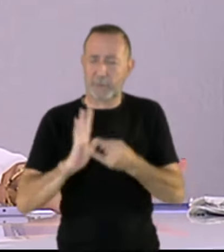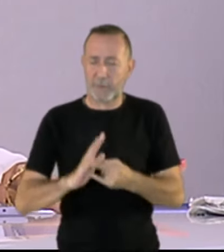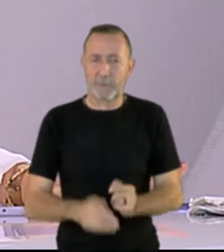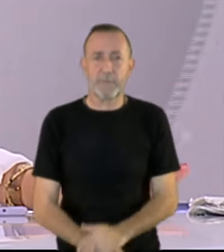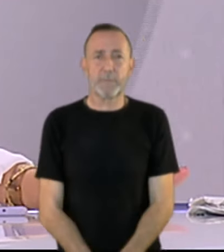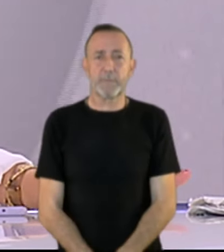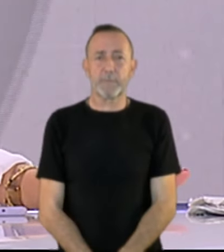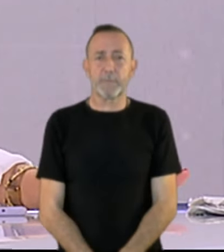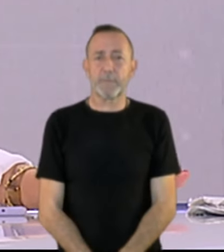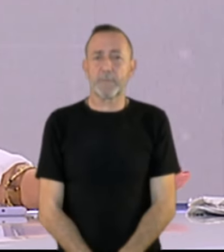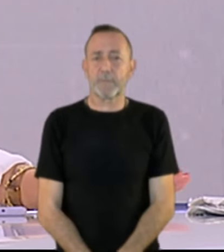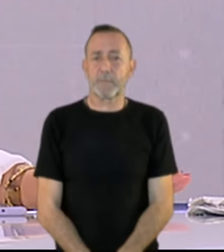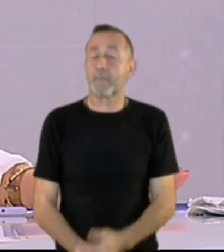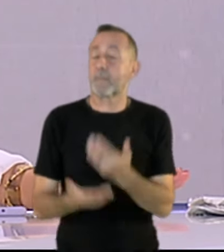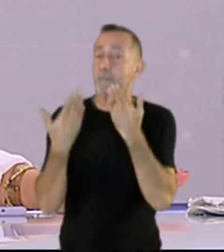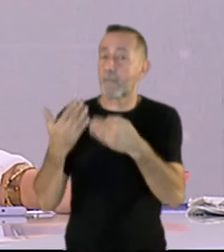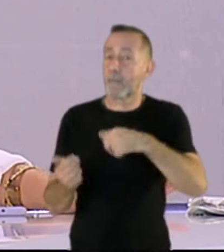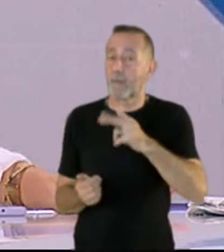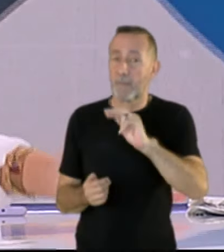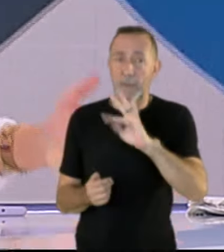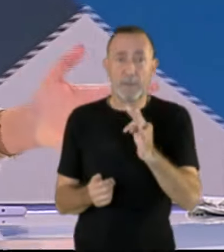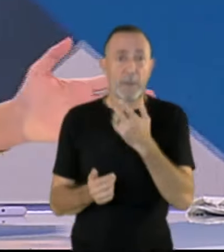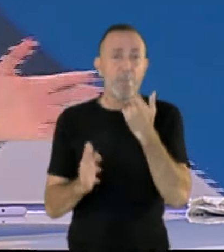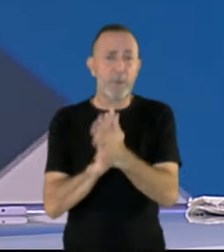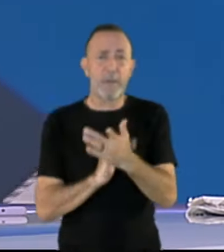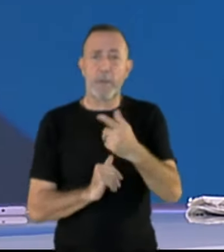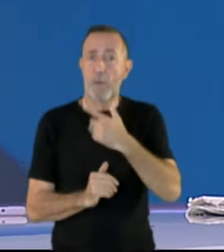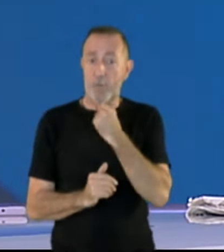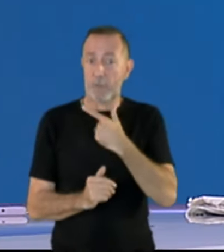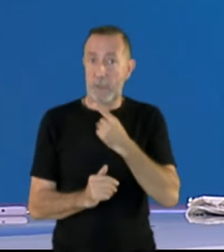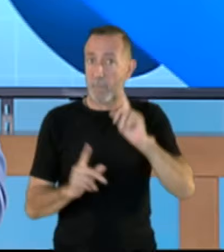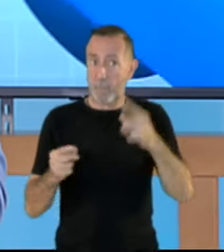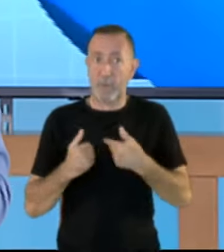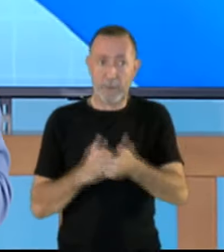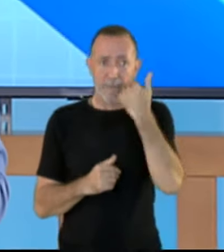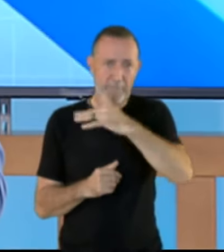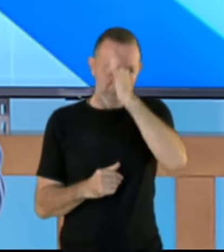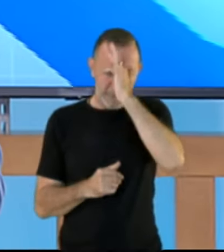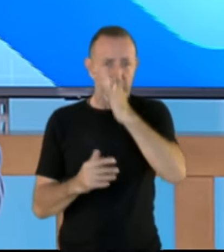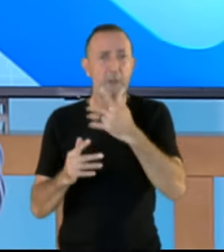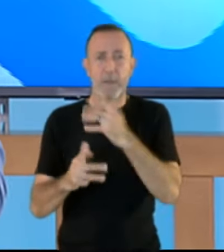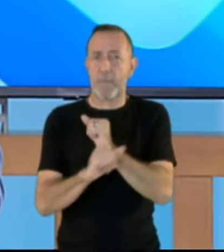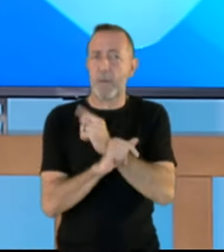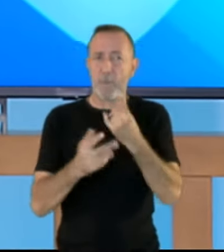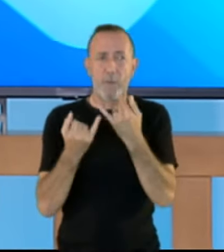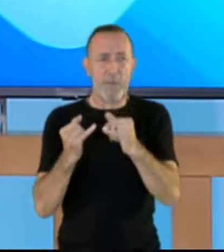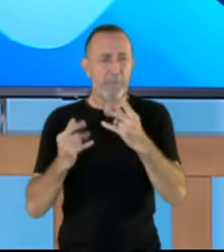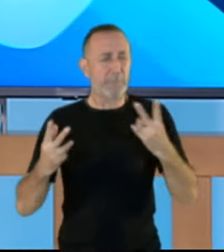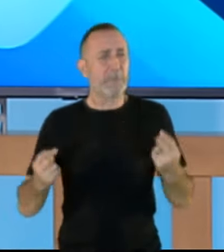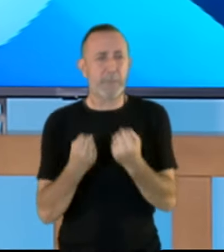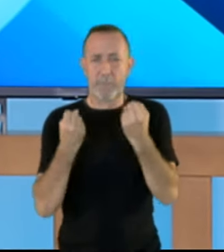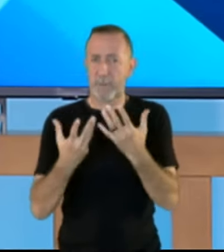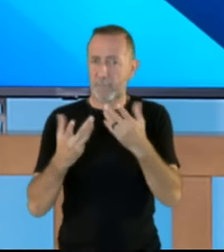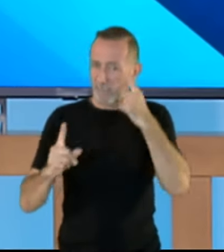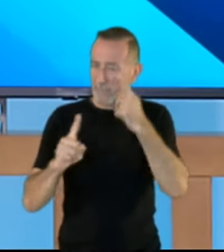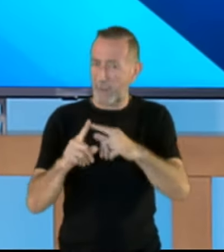bueno Y si les gusta la música este fin de semana tienen dos eventos donde se espera María Herrera lleno absoluto la isla de tenerife Sí Marta el